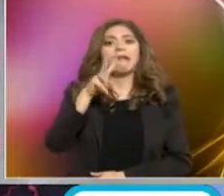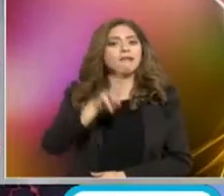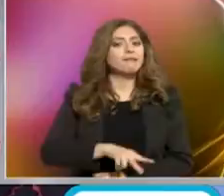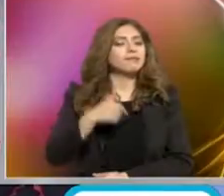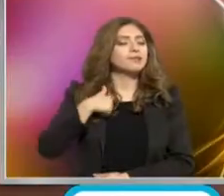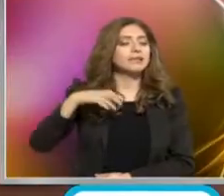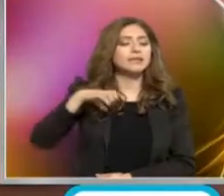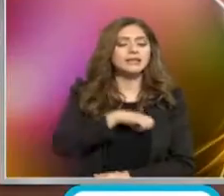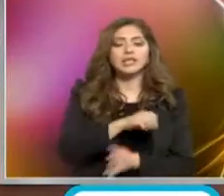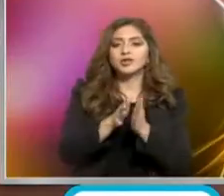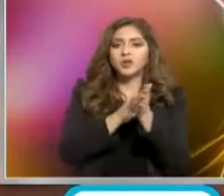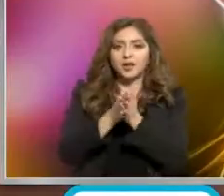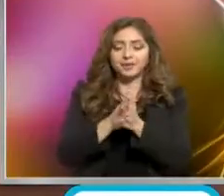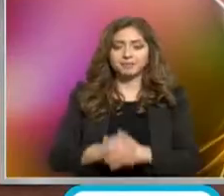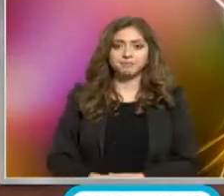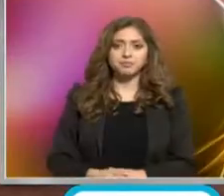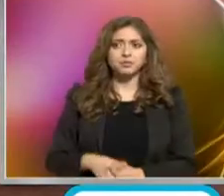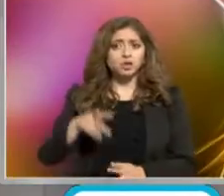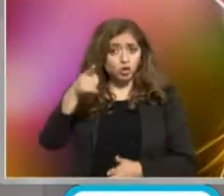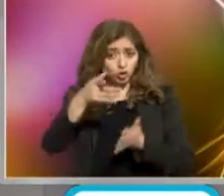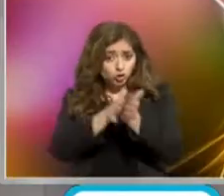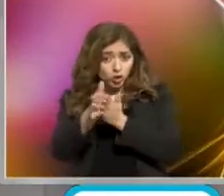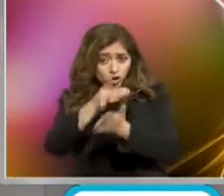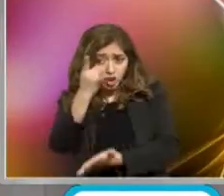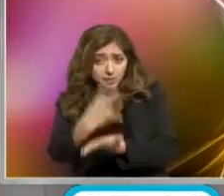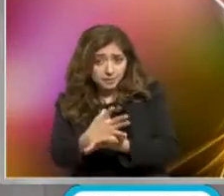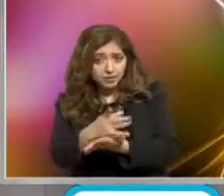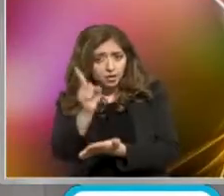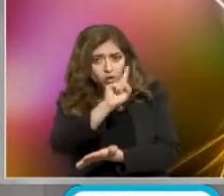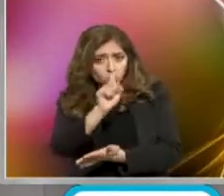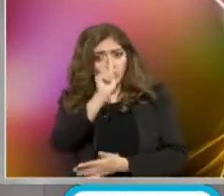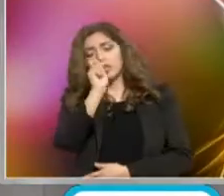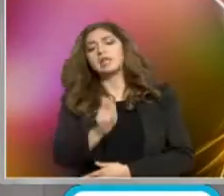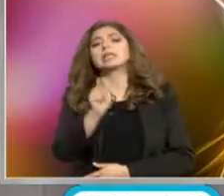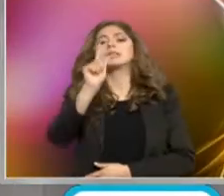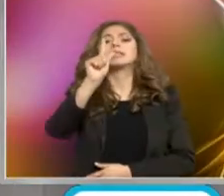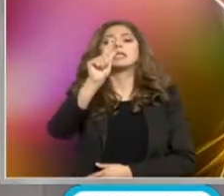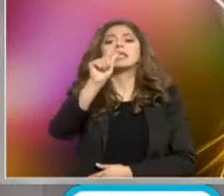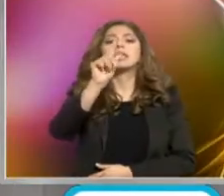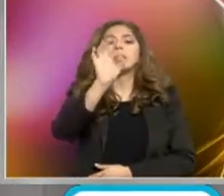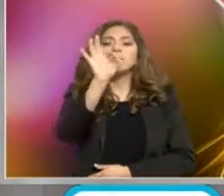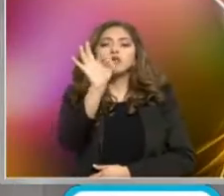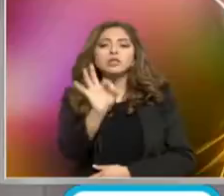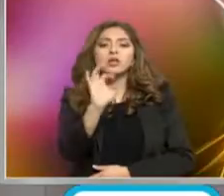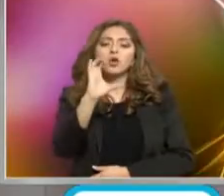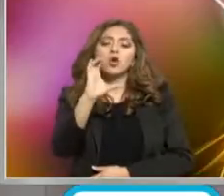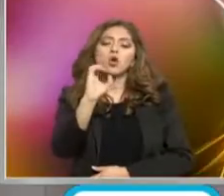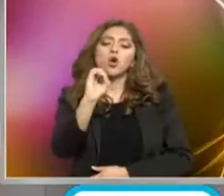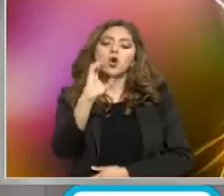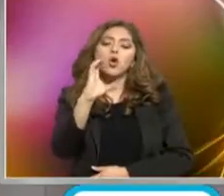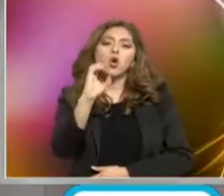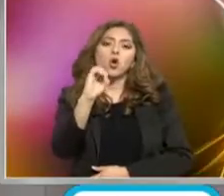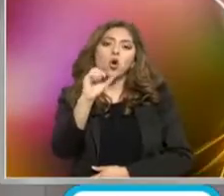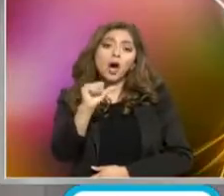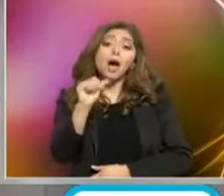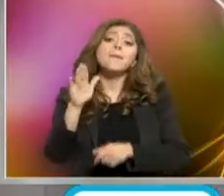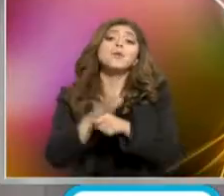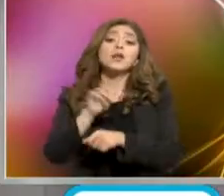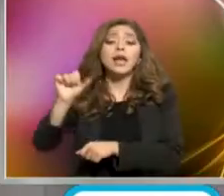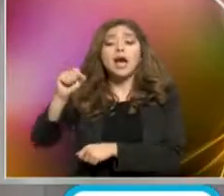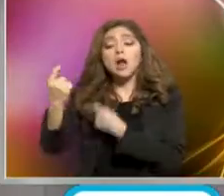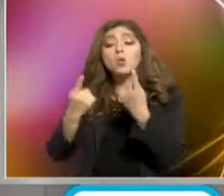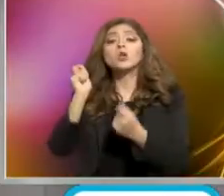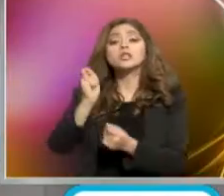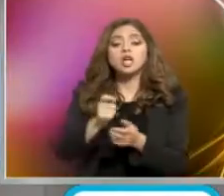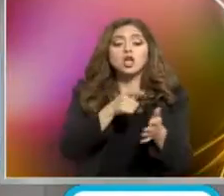chocolate. Sí, el chocolate, bueno, no puede ser cualquier chocolate, debe de ser mínimo 70% cocoa, porque si no es mucha leche y mucha azúcar y